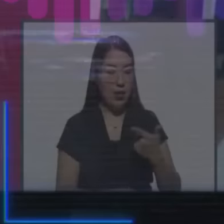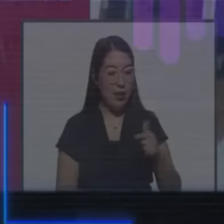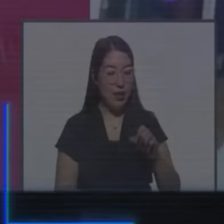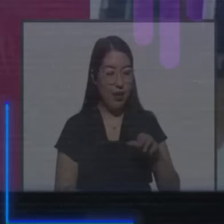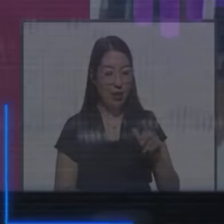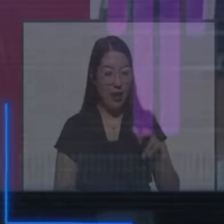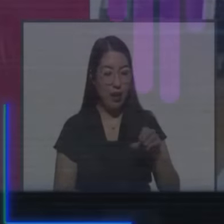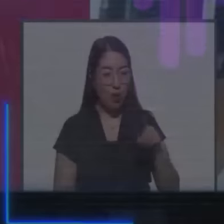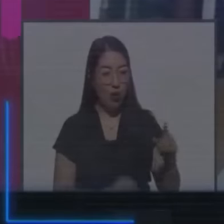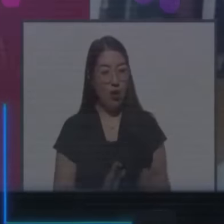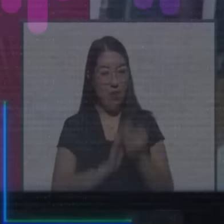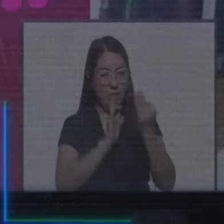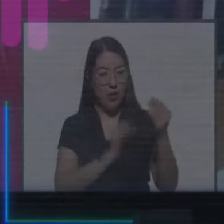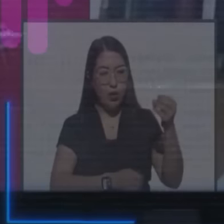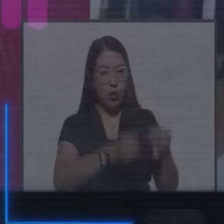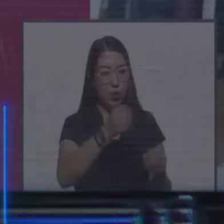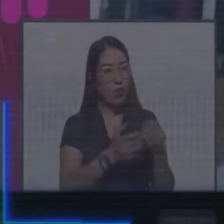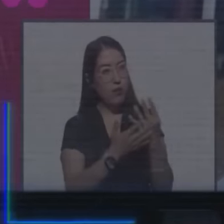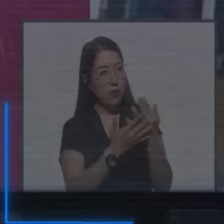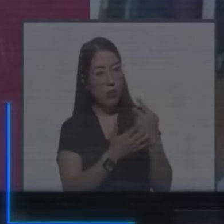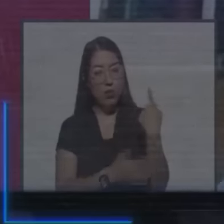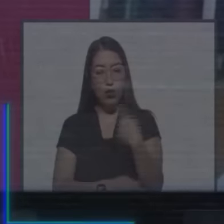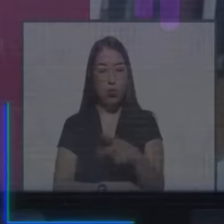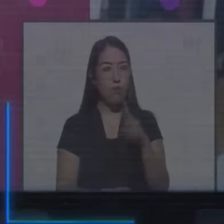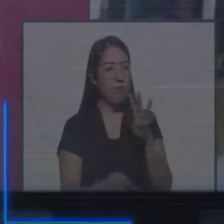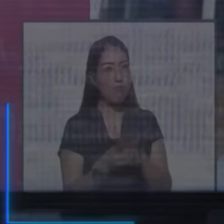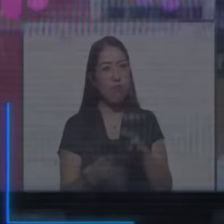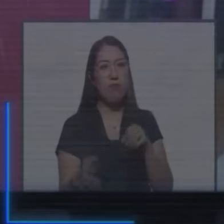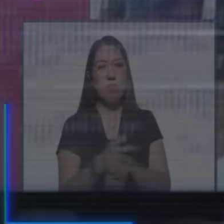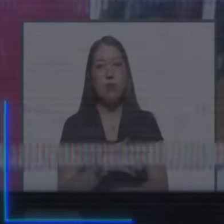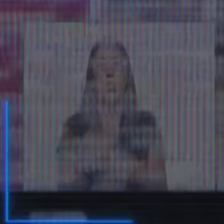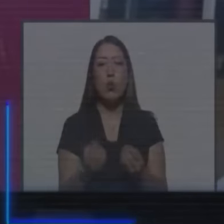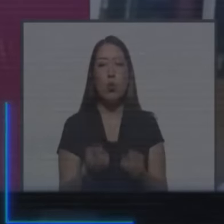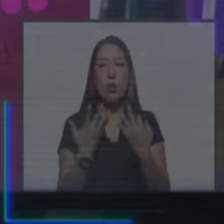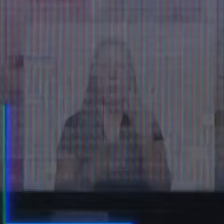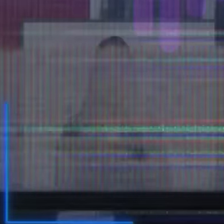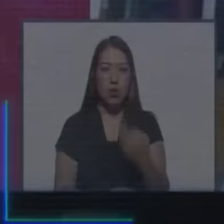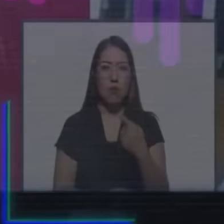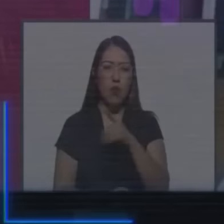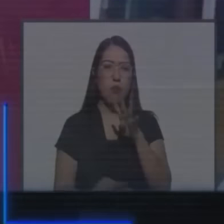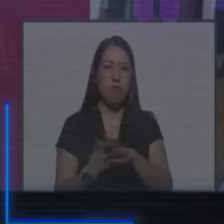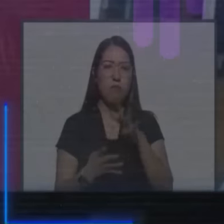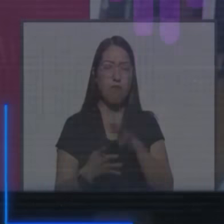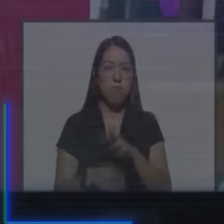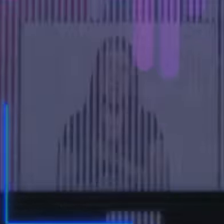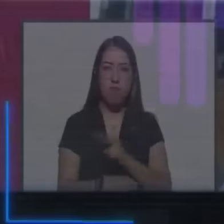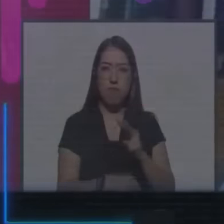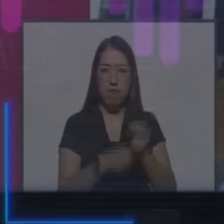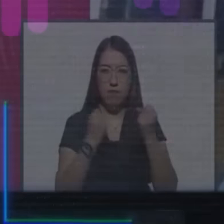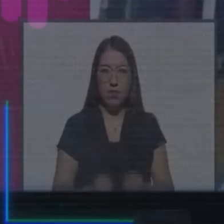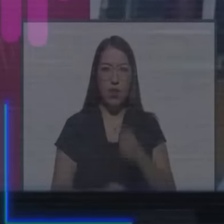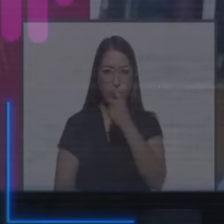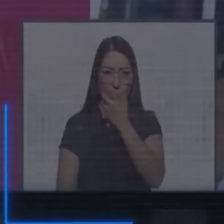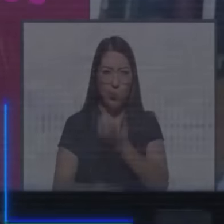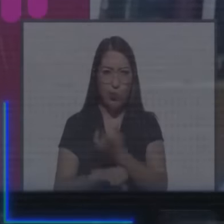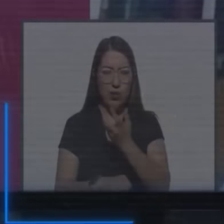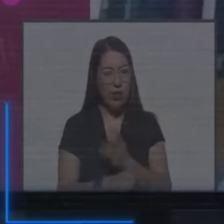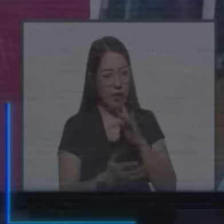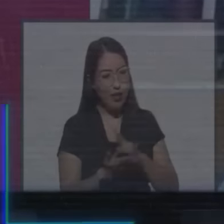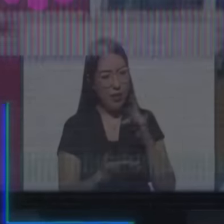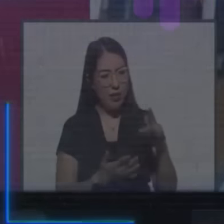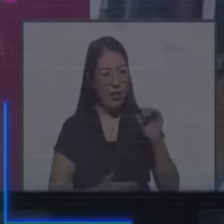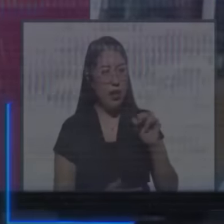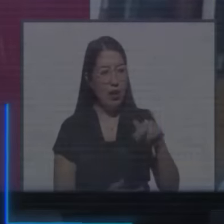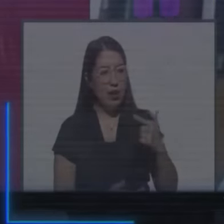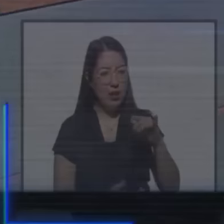solo frente al juez para esperar la sentencia que tiene que cumplir en una prisión de máxima seguridad de Estados Unidos. Así que, Angélica, gracias por la invitación.